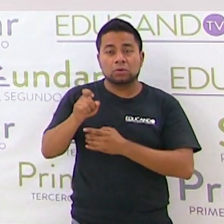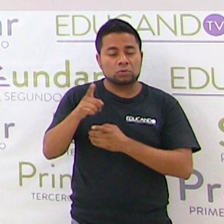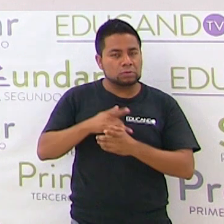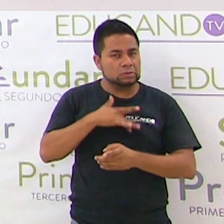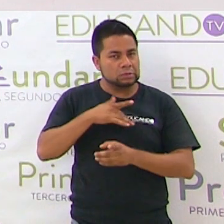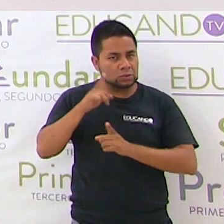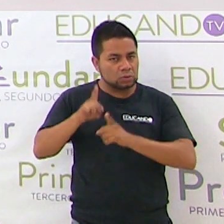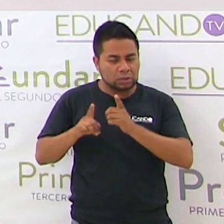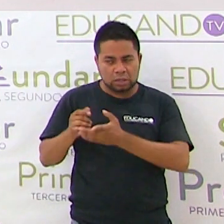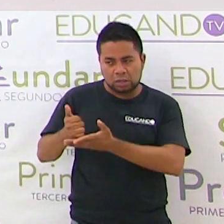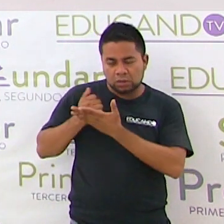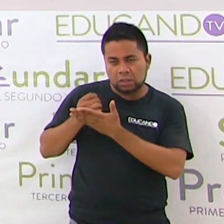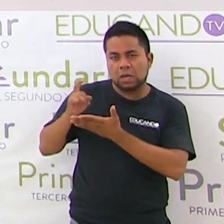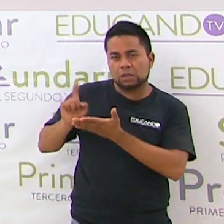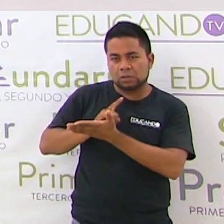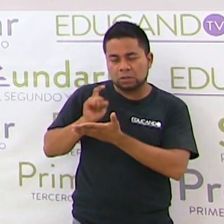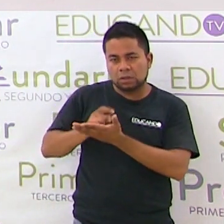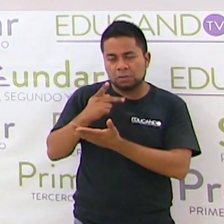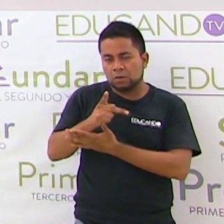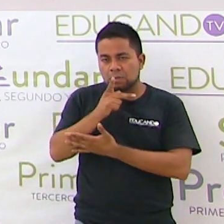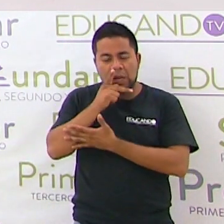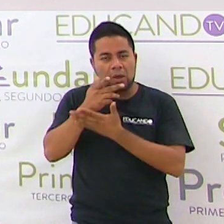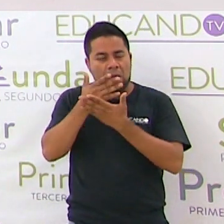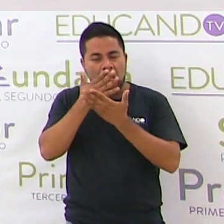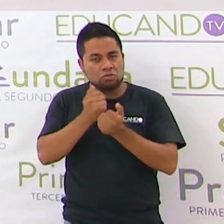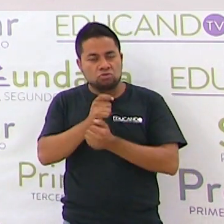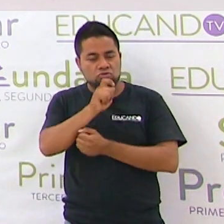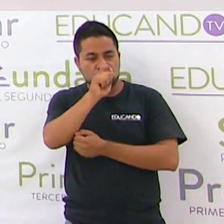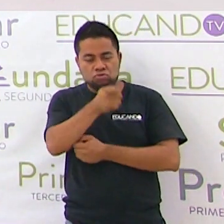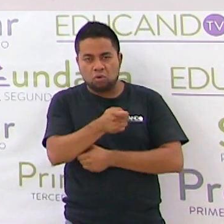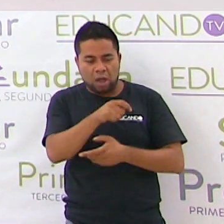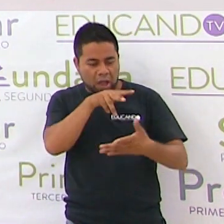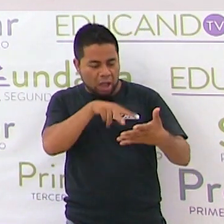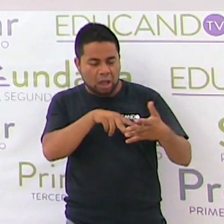del diccionario, pero hay palabras que ya no vienen en el diccionario.